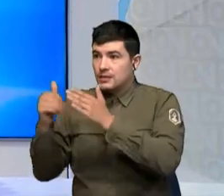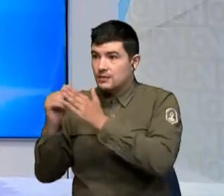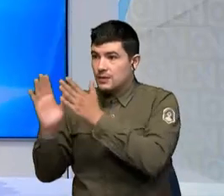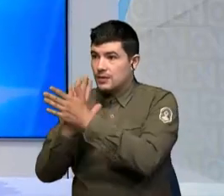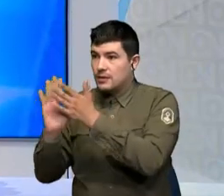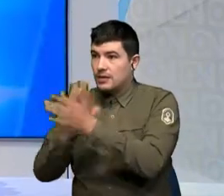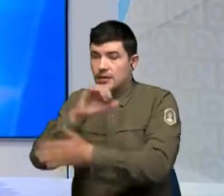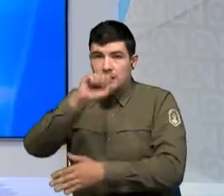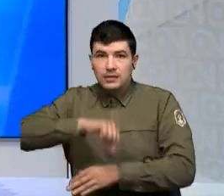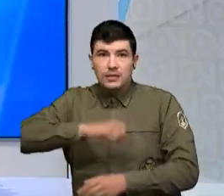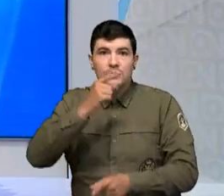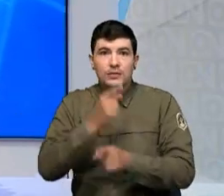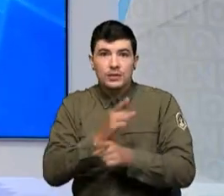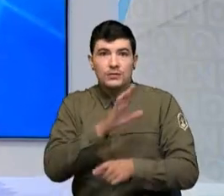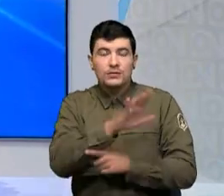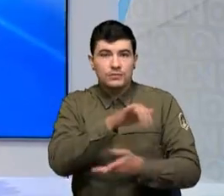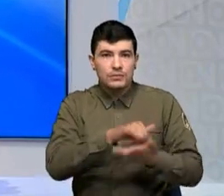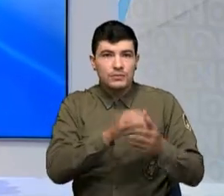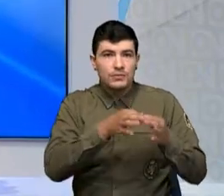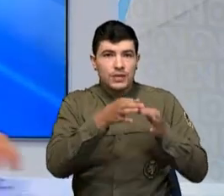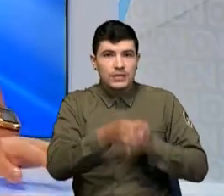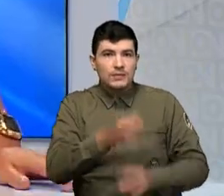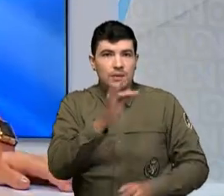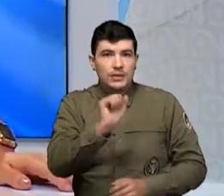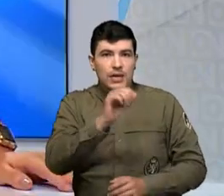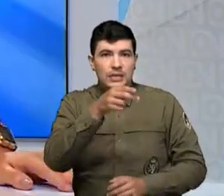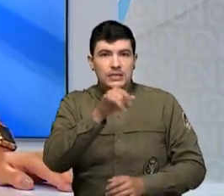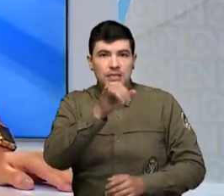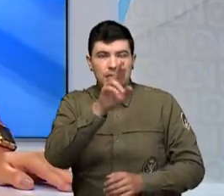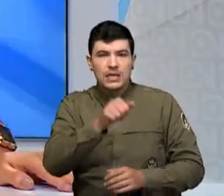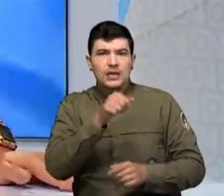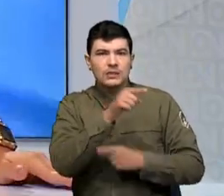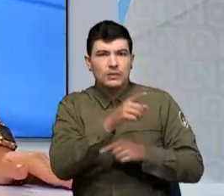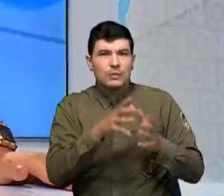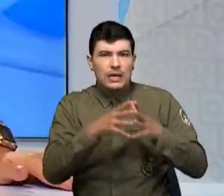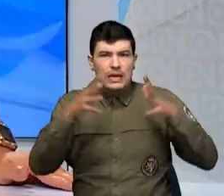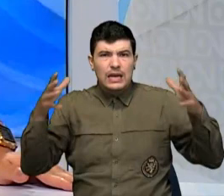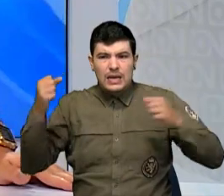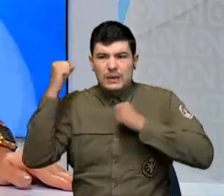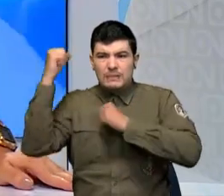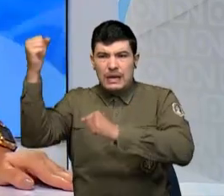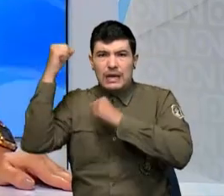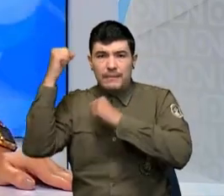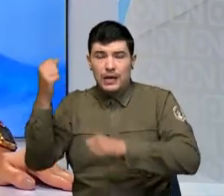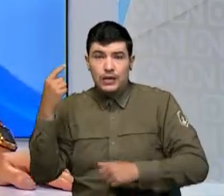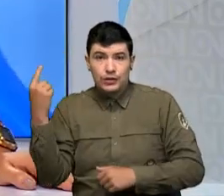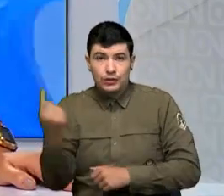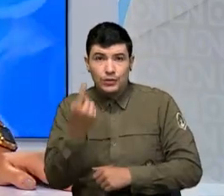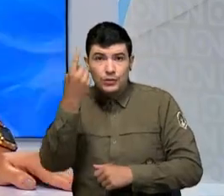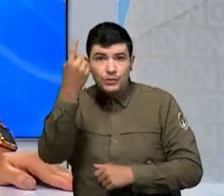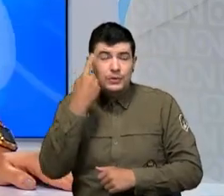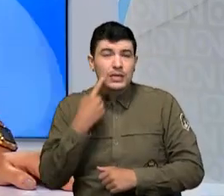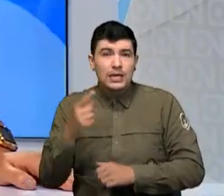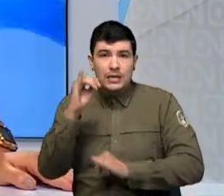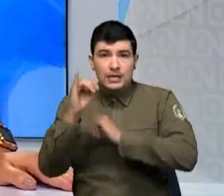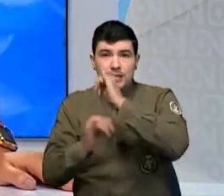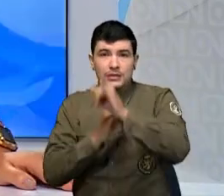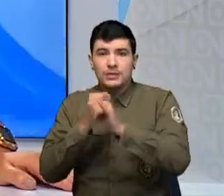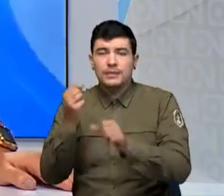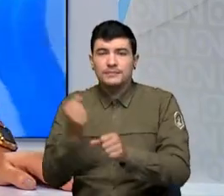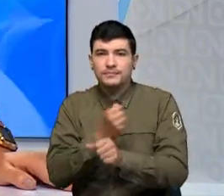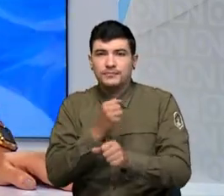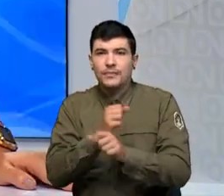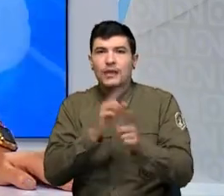Es que de otra parte, el estado fronterizo del Táchira fue epicentro de grandes manifestaciones, no solamente por el Día Internacional del Trabajo, sino también por la